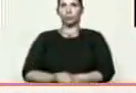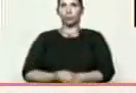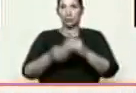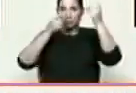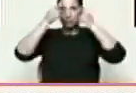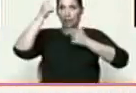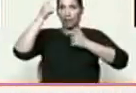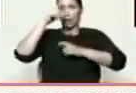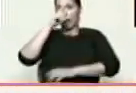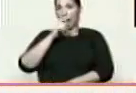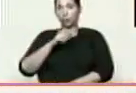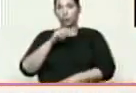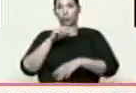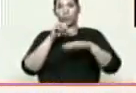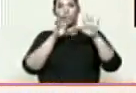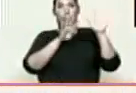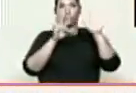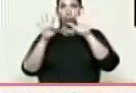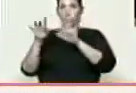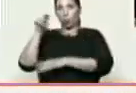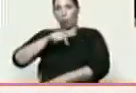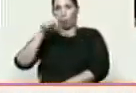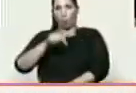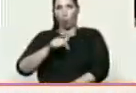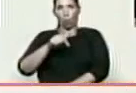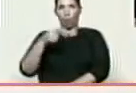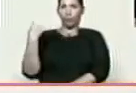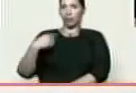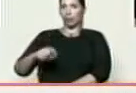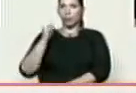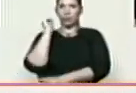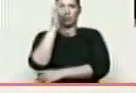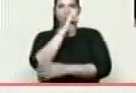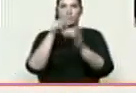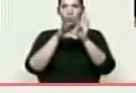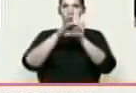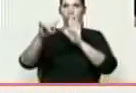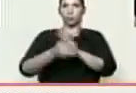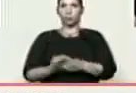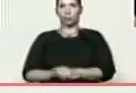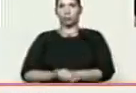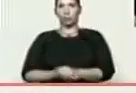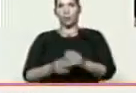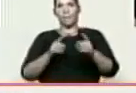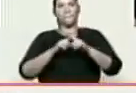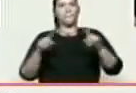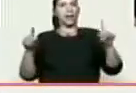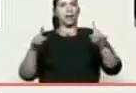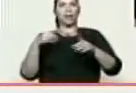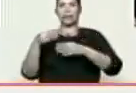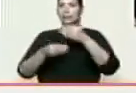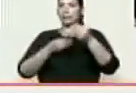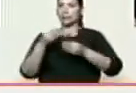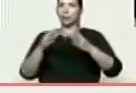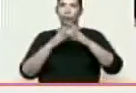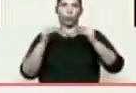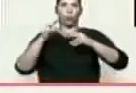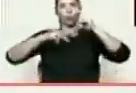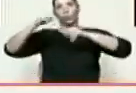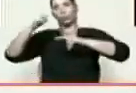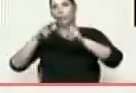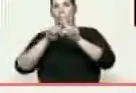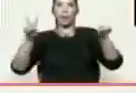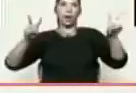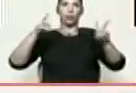Chávez en el año 99. Hoy tenemos Asamblea Nacional Constituyente para maniobrar todos los vientos y construir la paz de nuestra